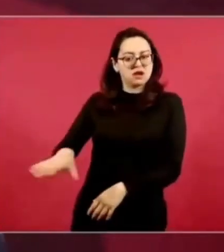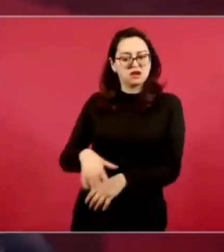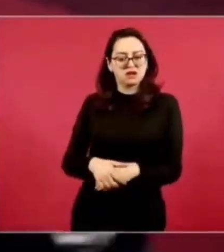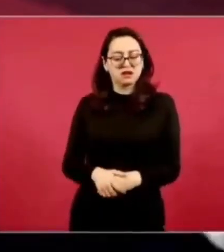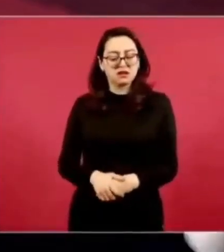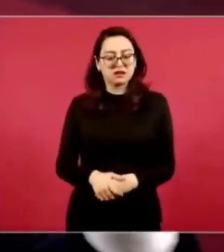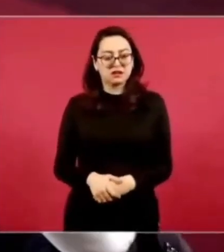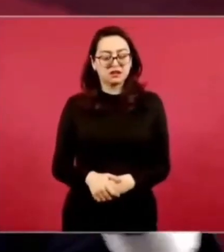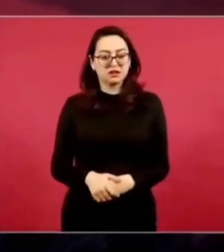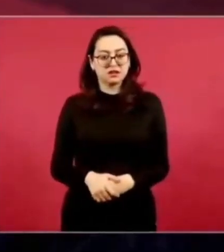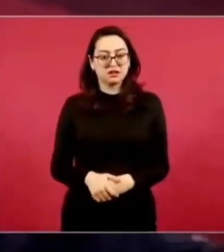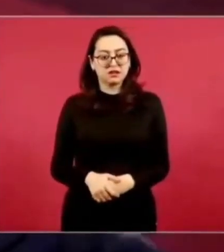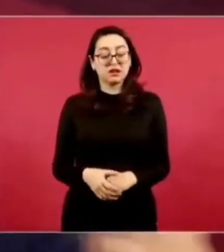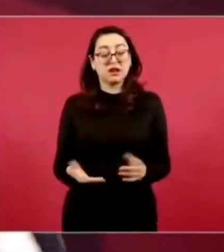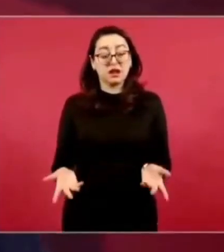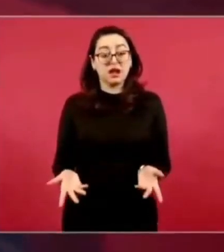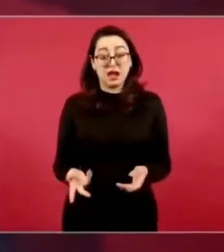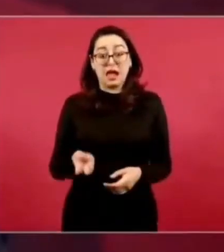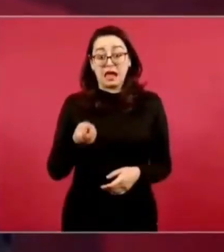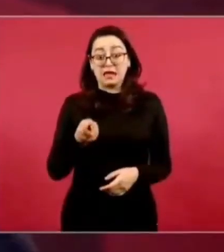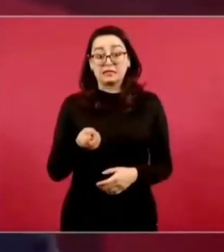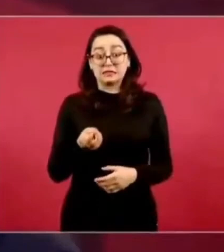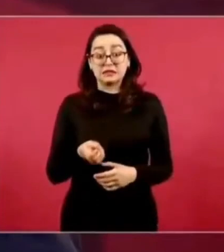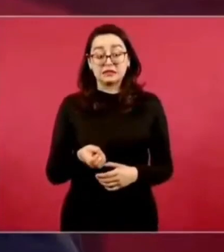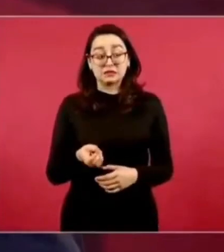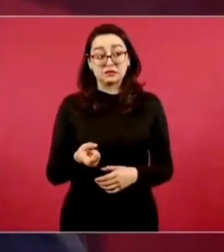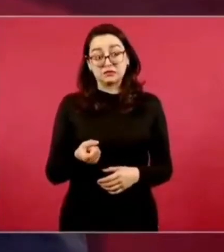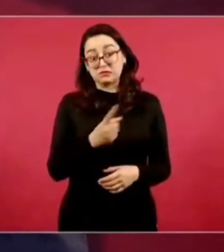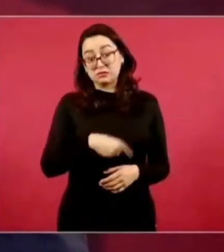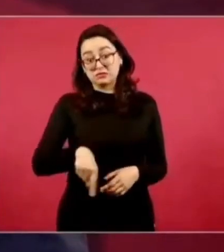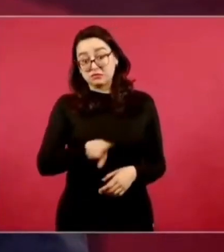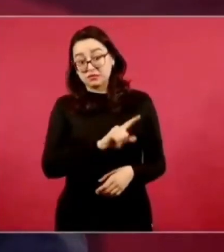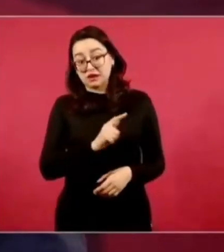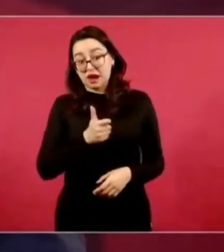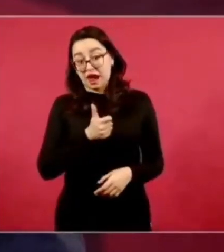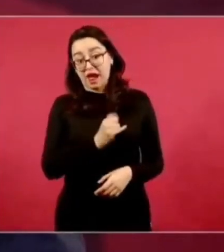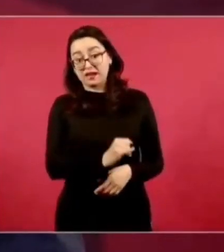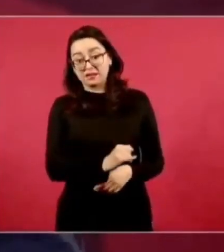Eso era lo que querían.